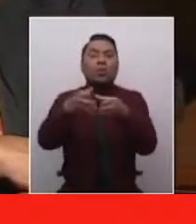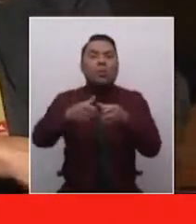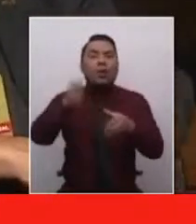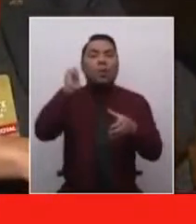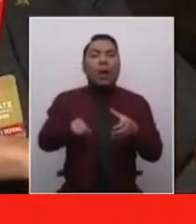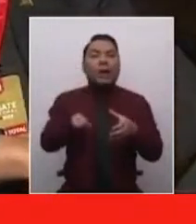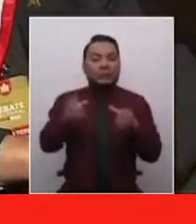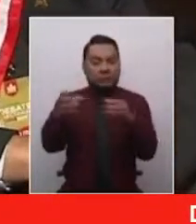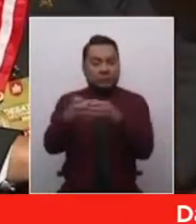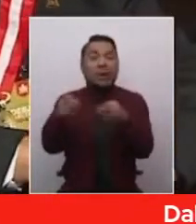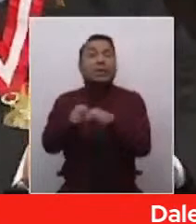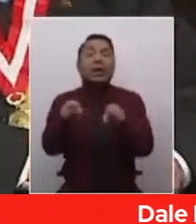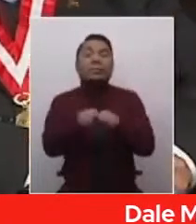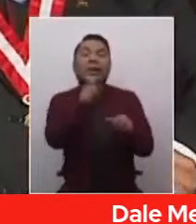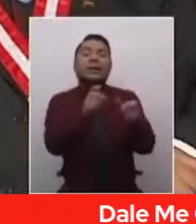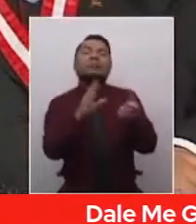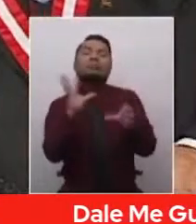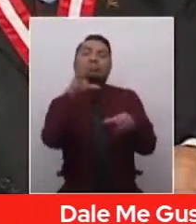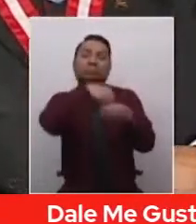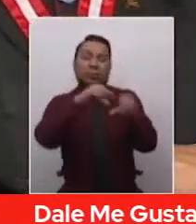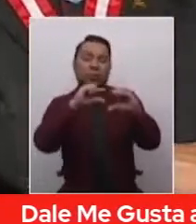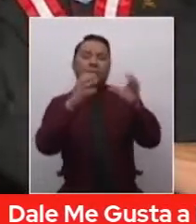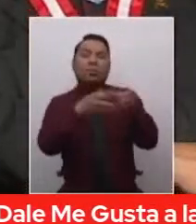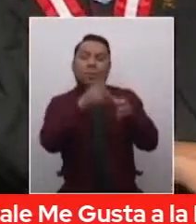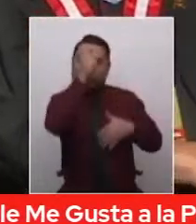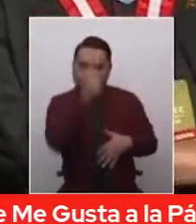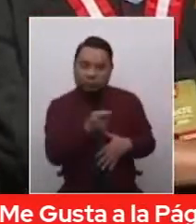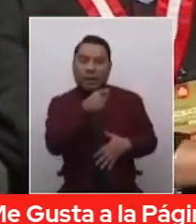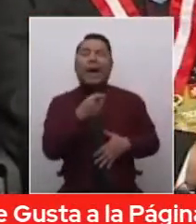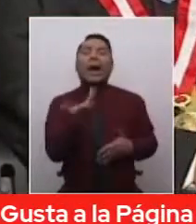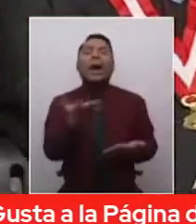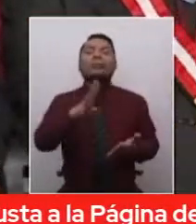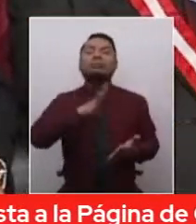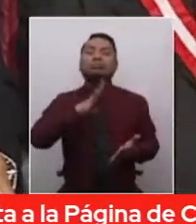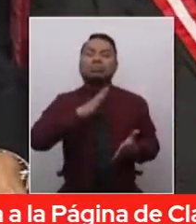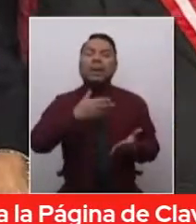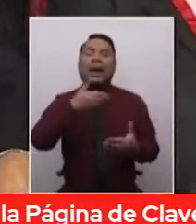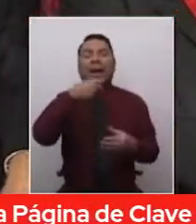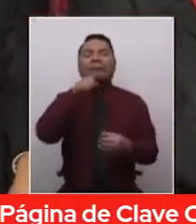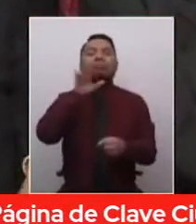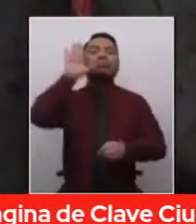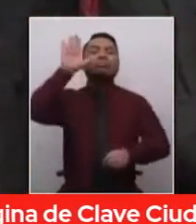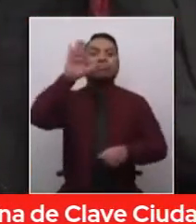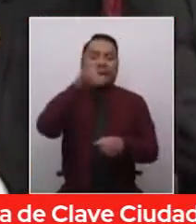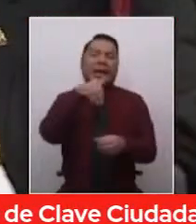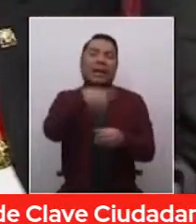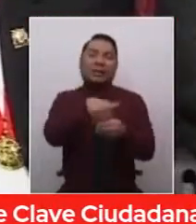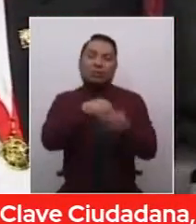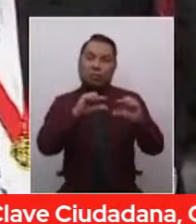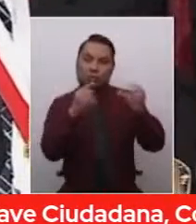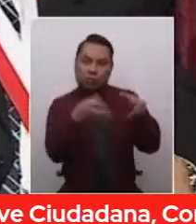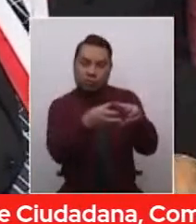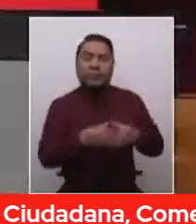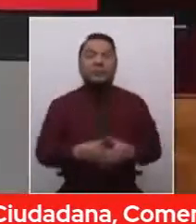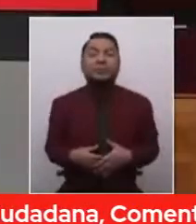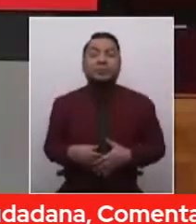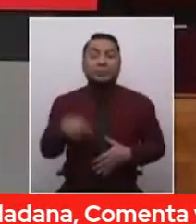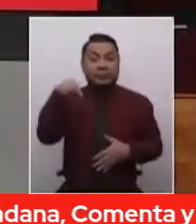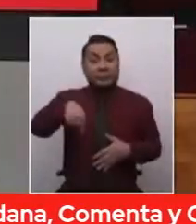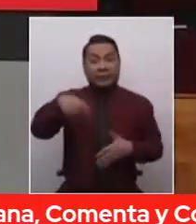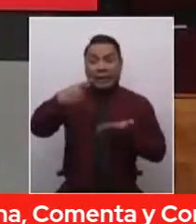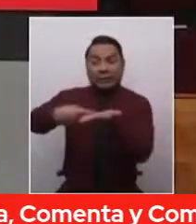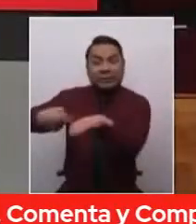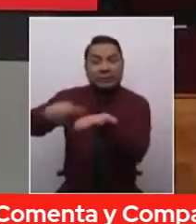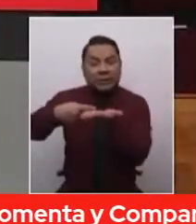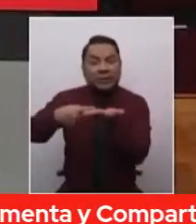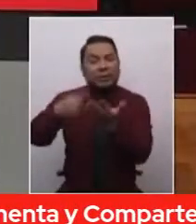y los integrantes del Tribunal de Honor del Pacto Ético Electoral. Este debate tiene